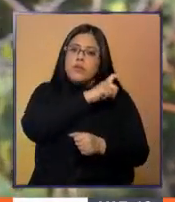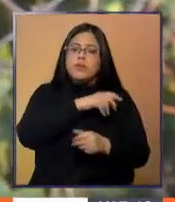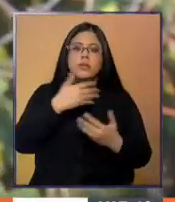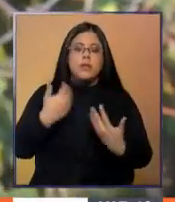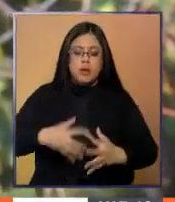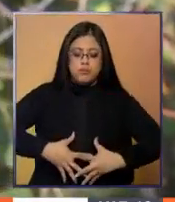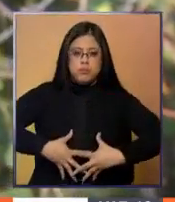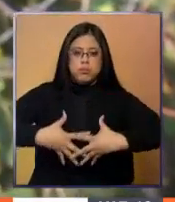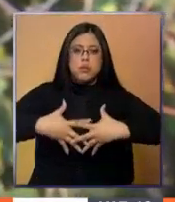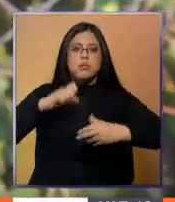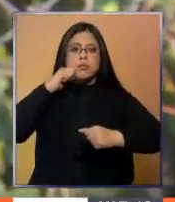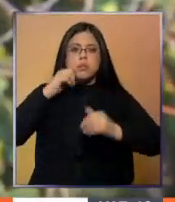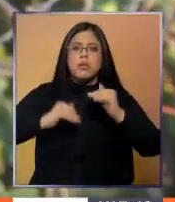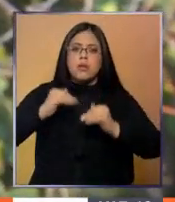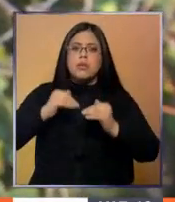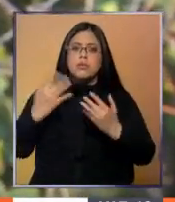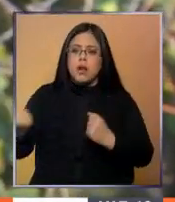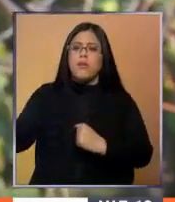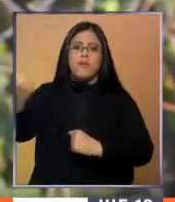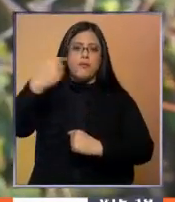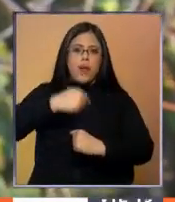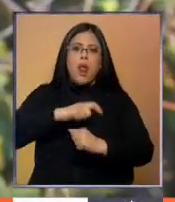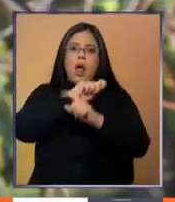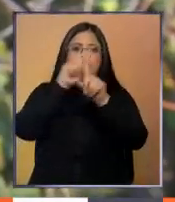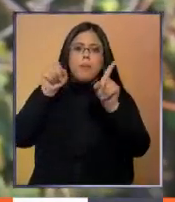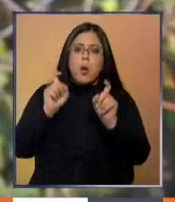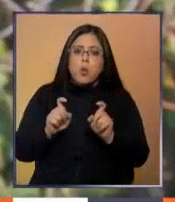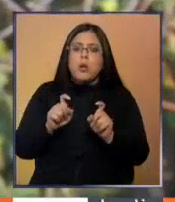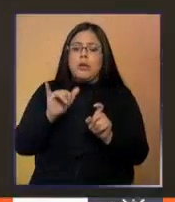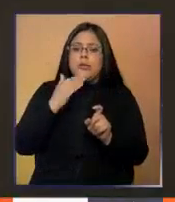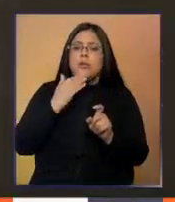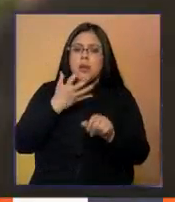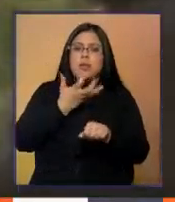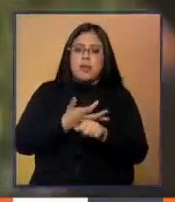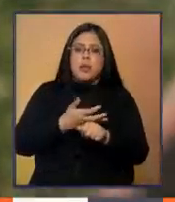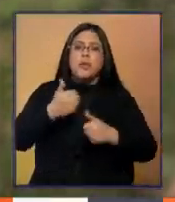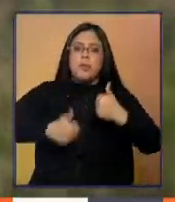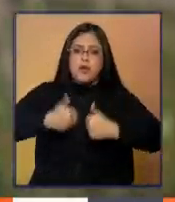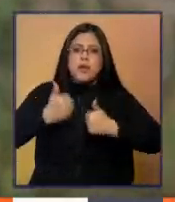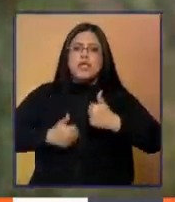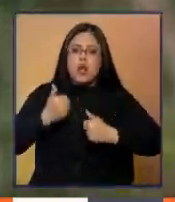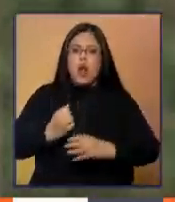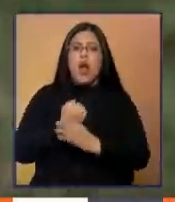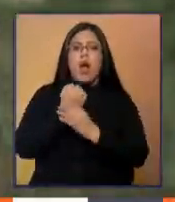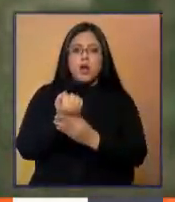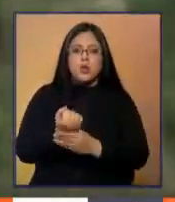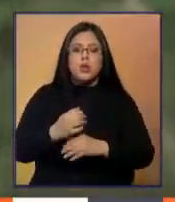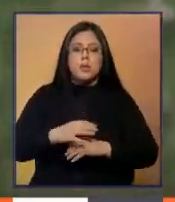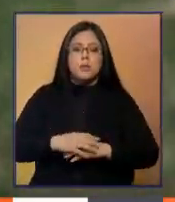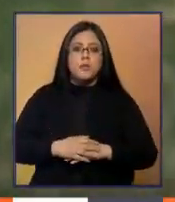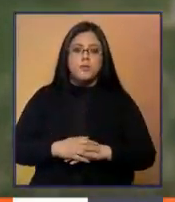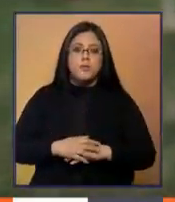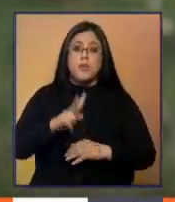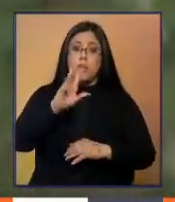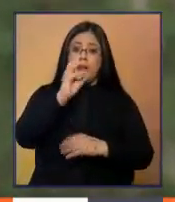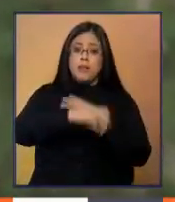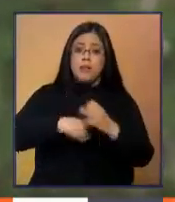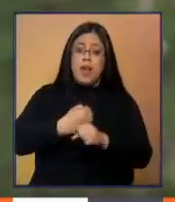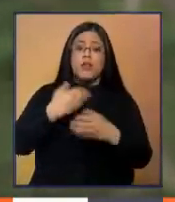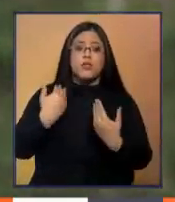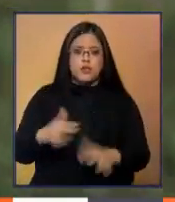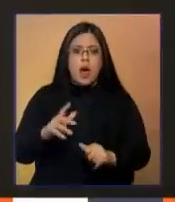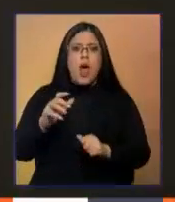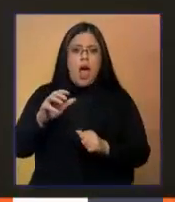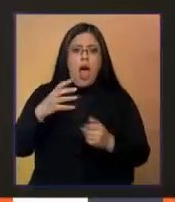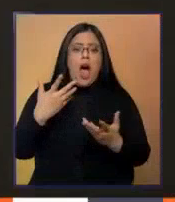gestacional, ¿cierto?, ellas llegan a consultar con nosotros y son atendidas por un equipo multidisciplinario. En más de dos décadas, la Fundación ha conseguido que